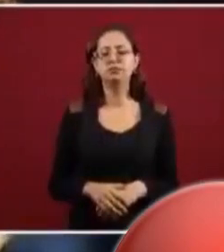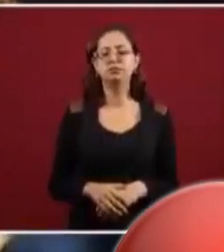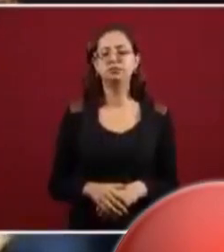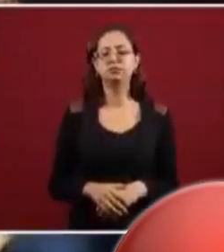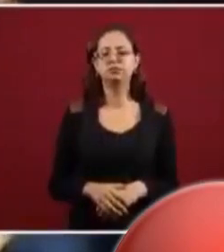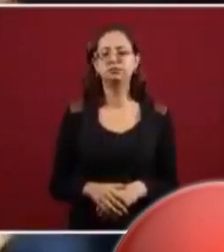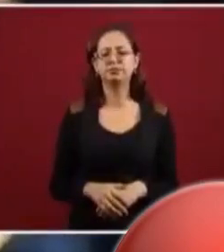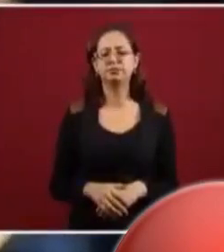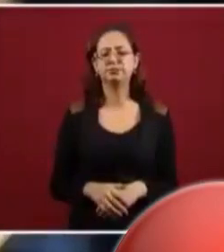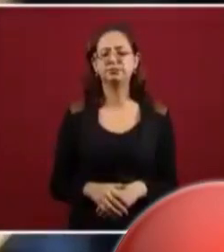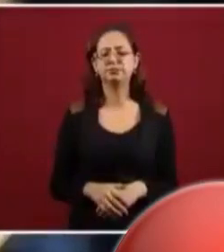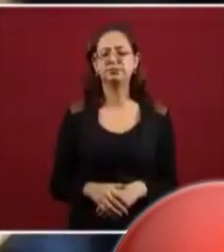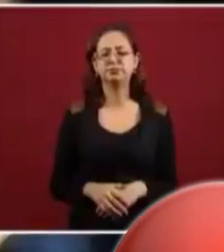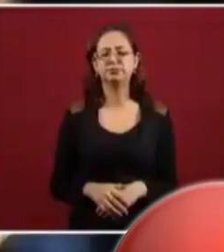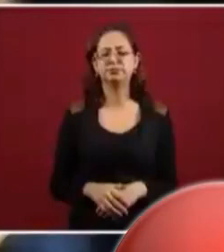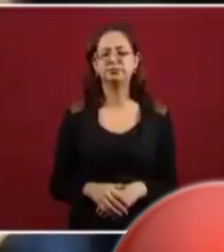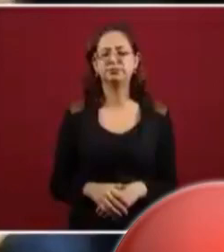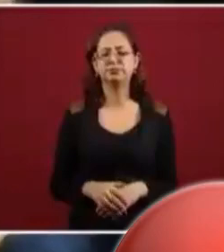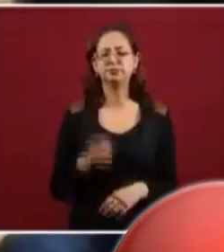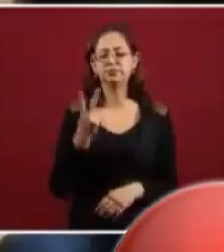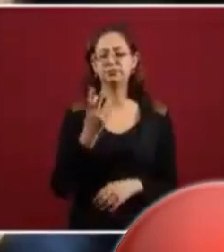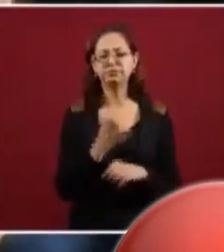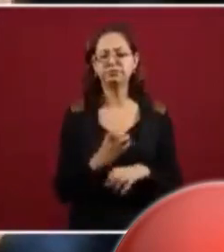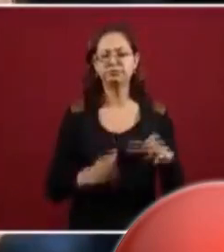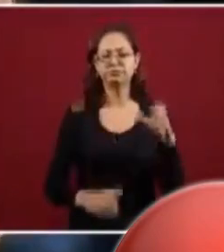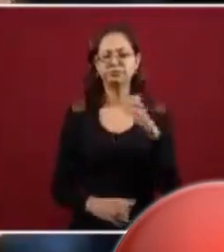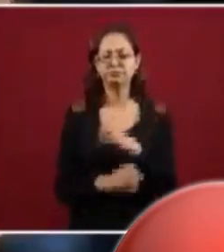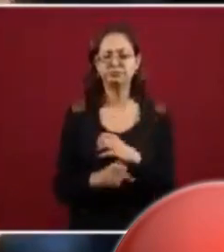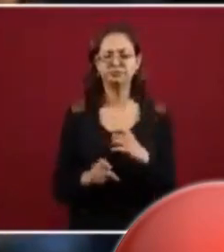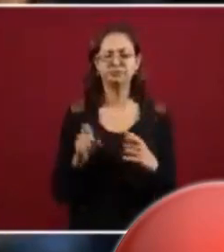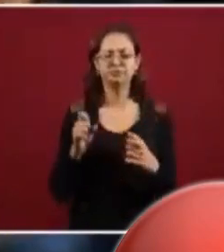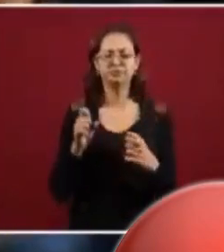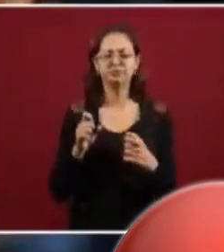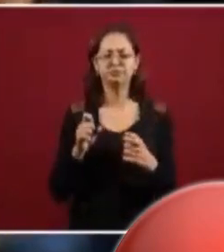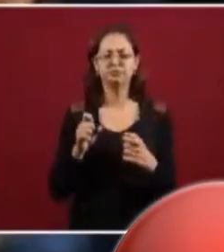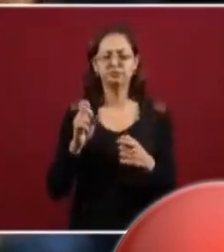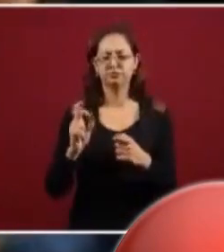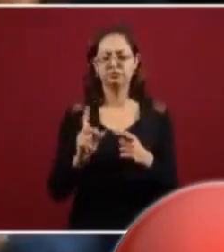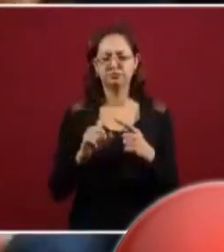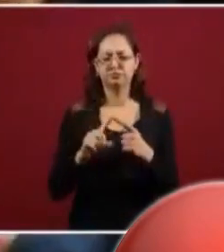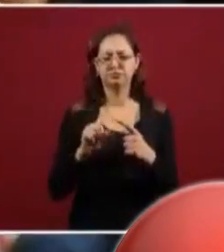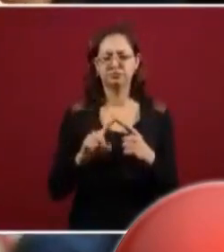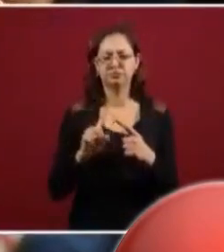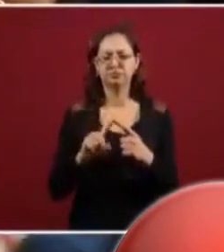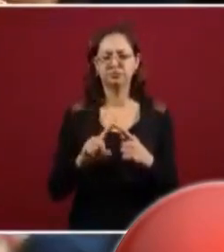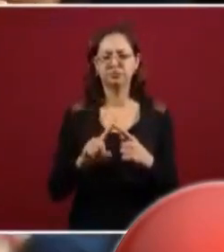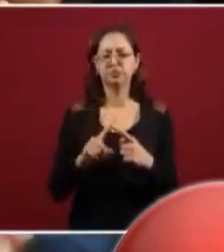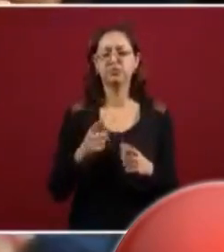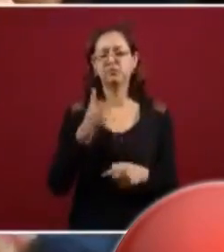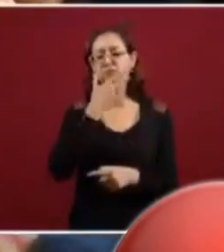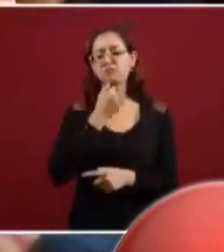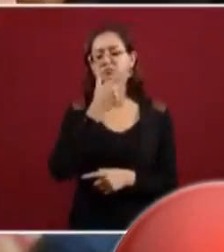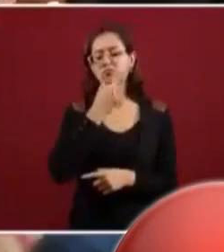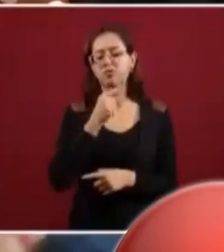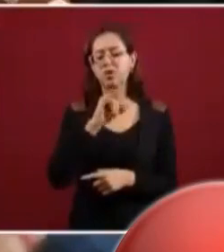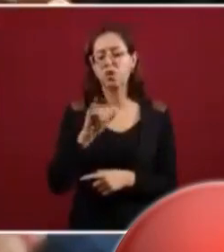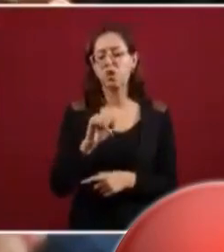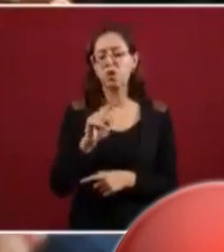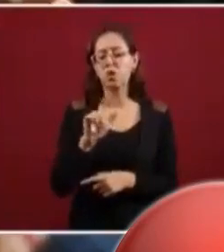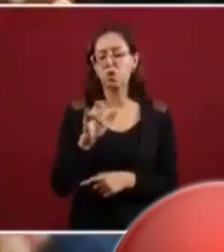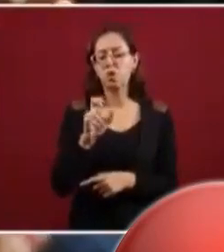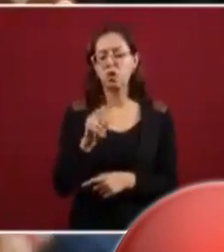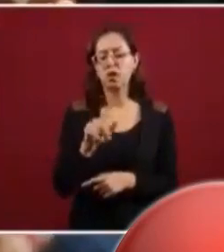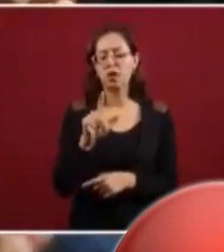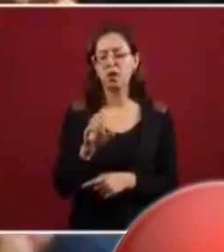Presidente, dos puntos. El primero, las declaraciones de Julián Levarón ayer. Ni la